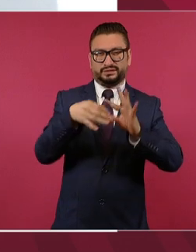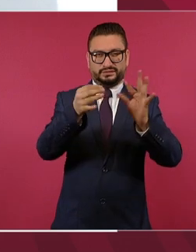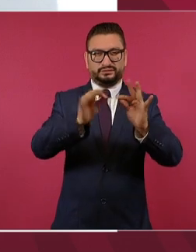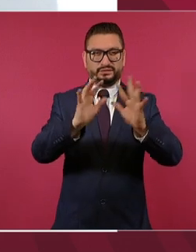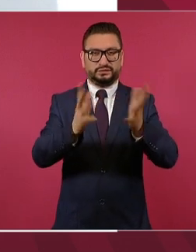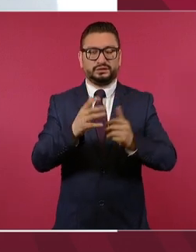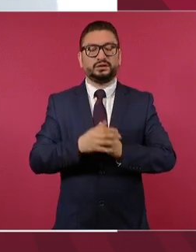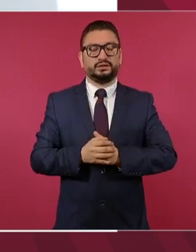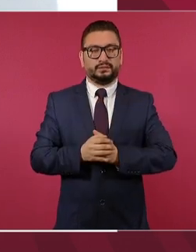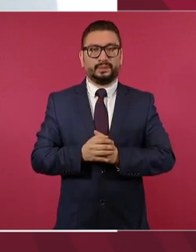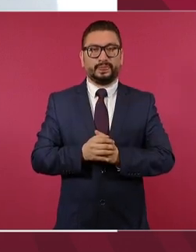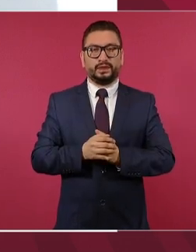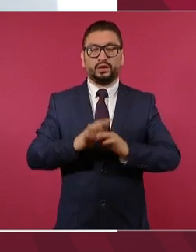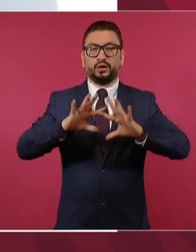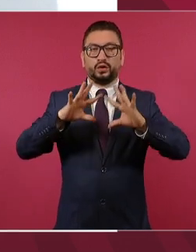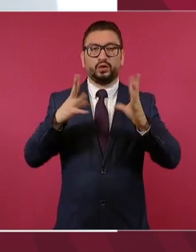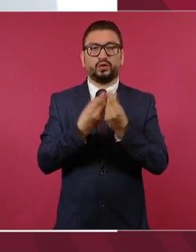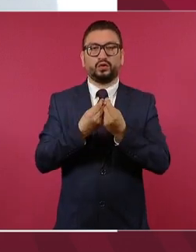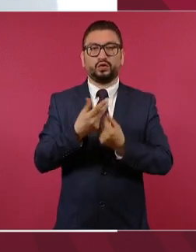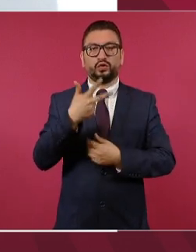de mi informe, sumamos